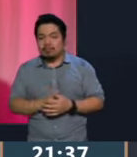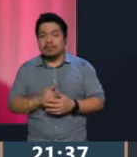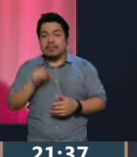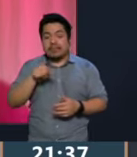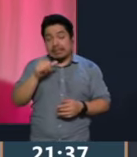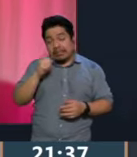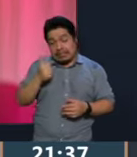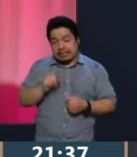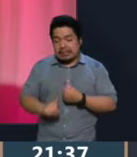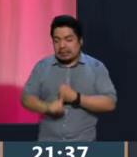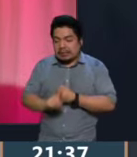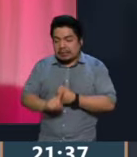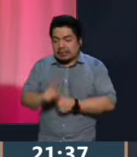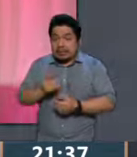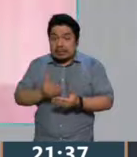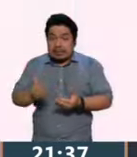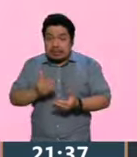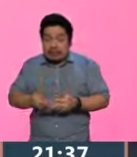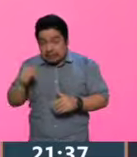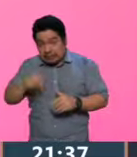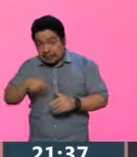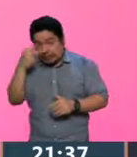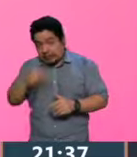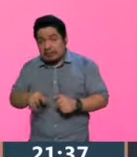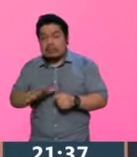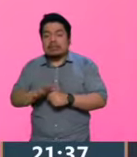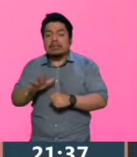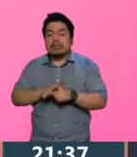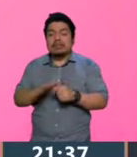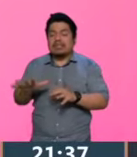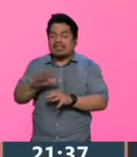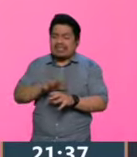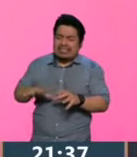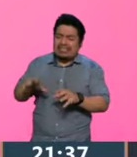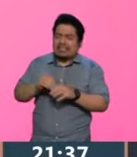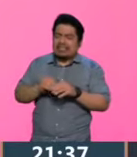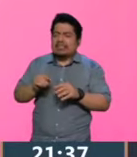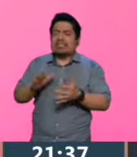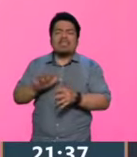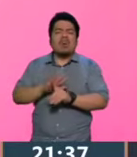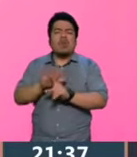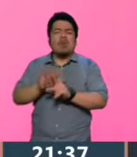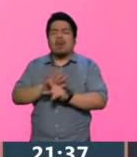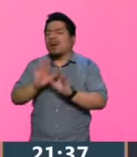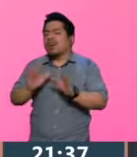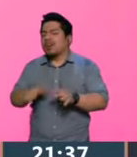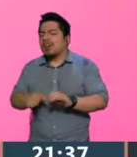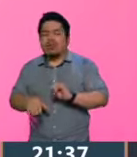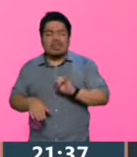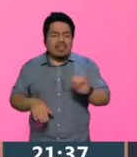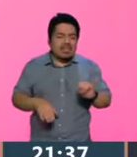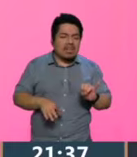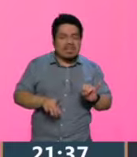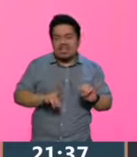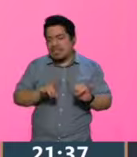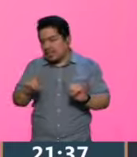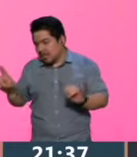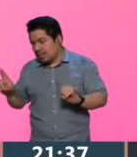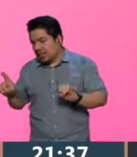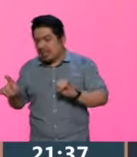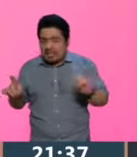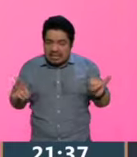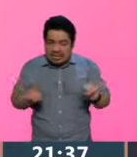grandes problemas que nos enfrentamos actualmente en nuestro país es justamente esta polarización, que nos quieren hacer creer que es o izquierda o derecha. Y